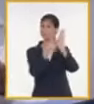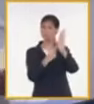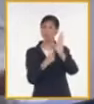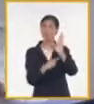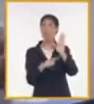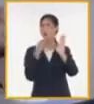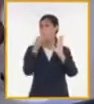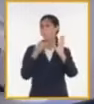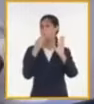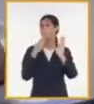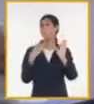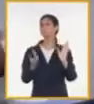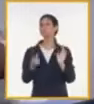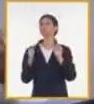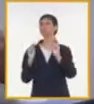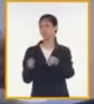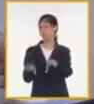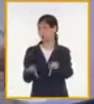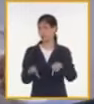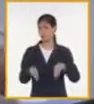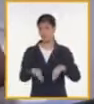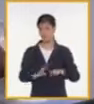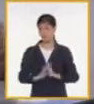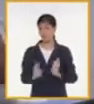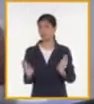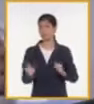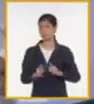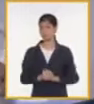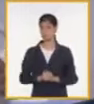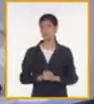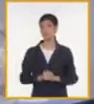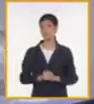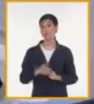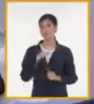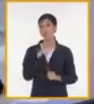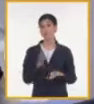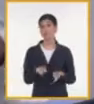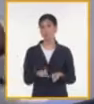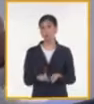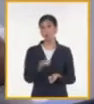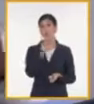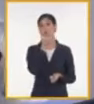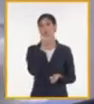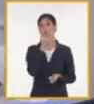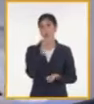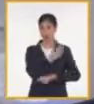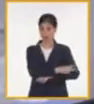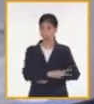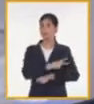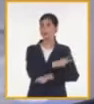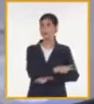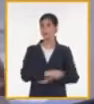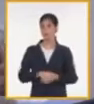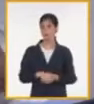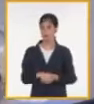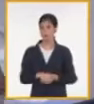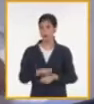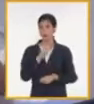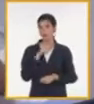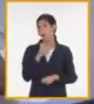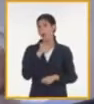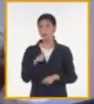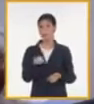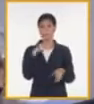r en pleno h barbado y retomo el tema porque es una cosa realmente dolorosa que previa mente podían haber evitado ese asesinato no